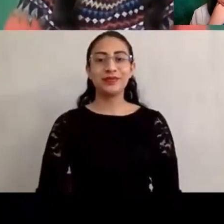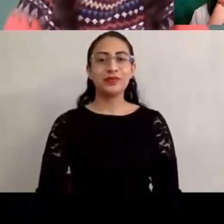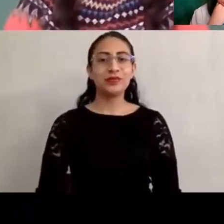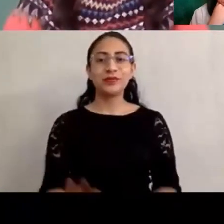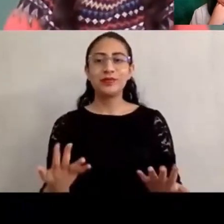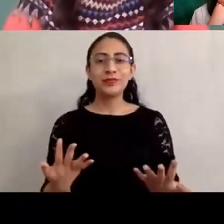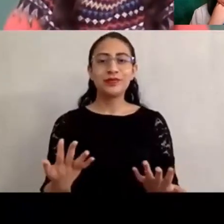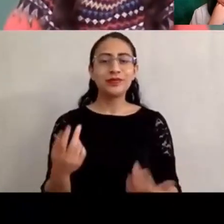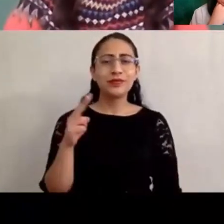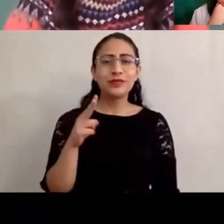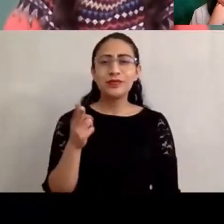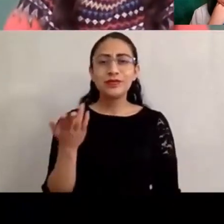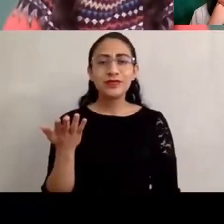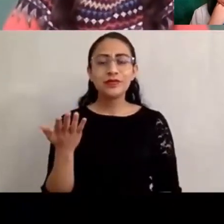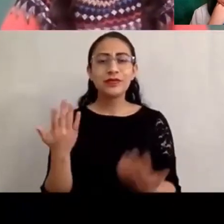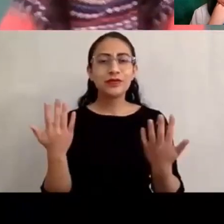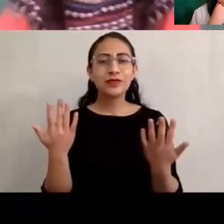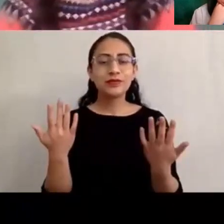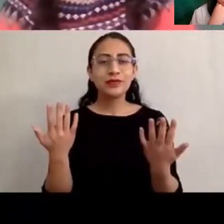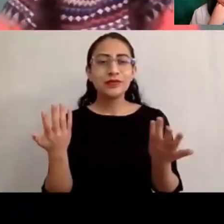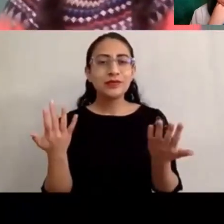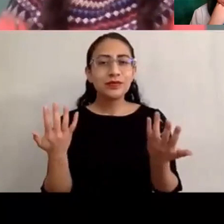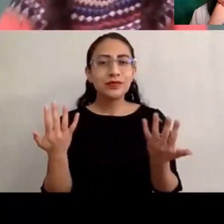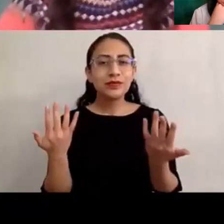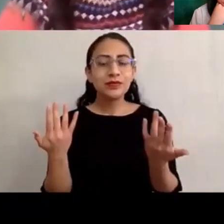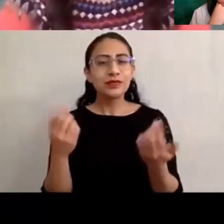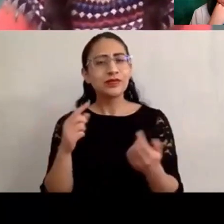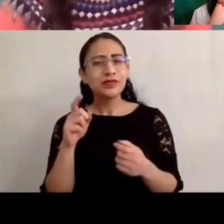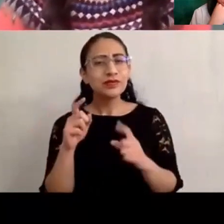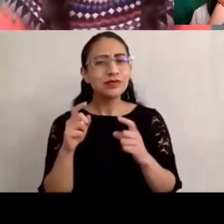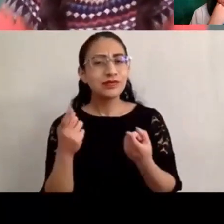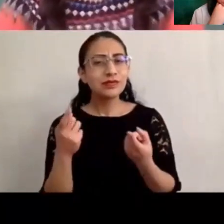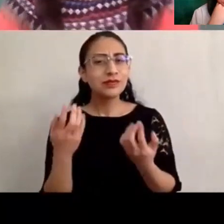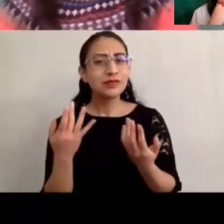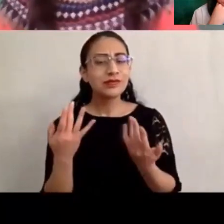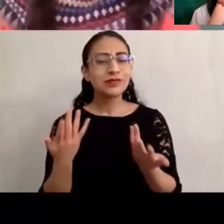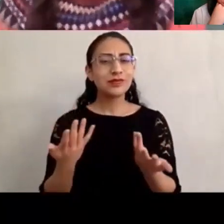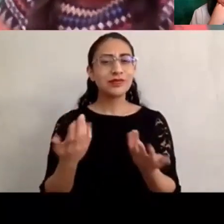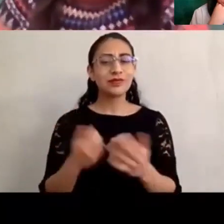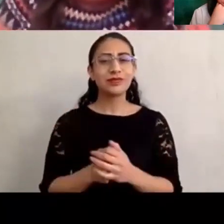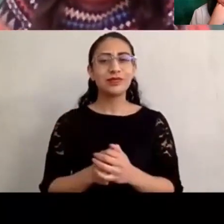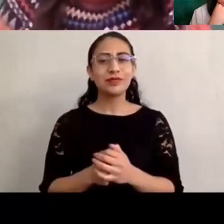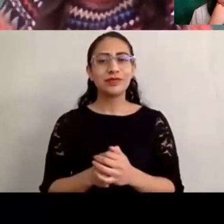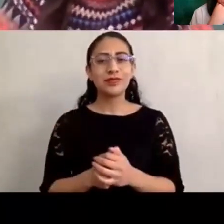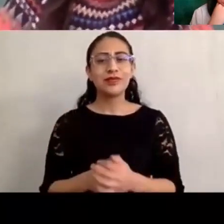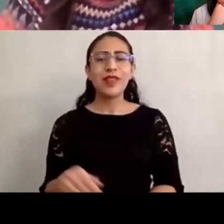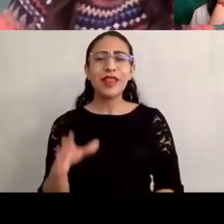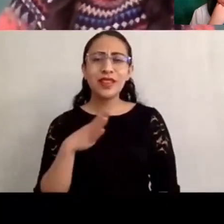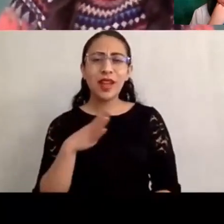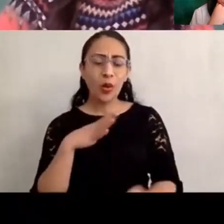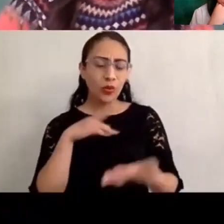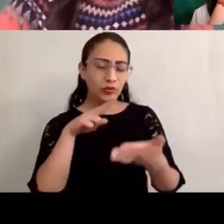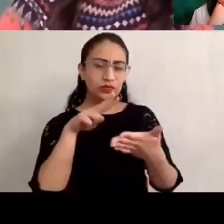La docente menciona el nombre de María del Valle, pero la estudiante, por ser una persona con discapacidad auditiva,